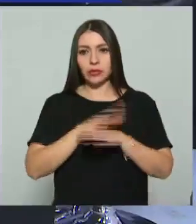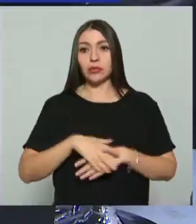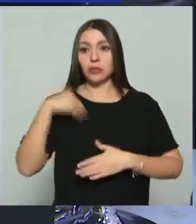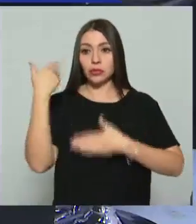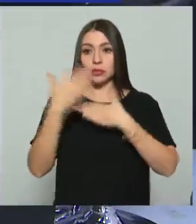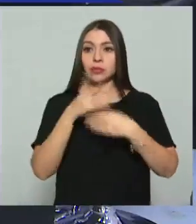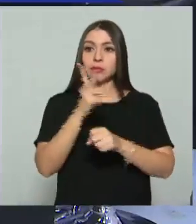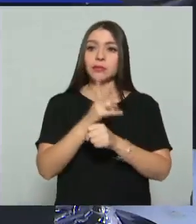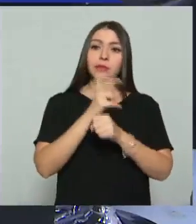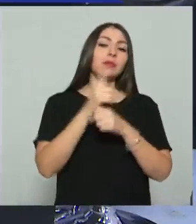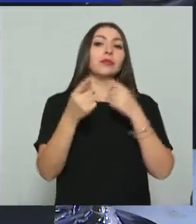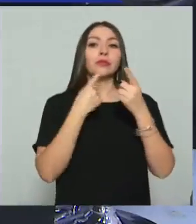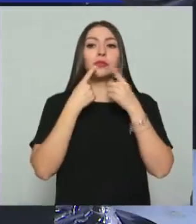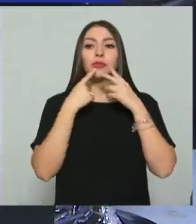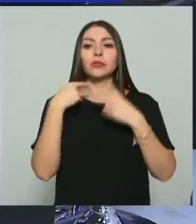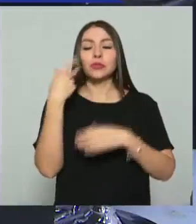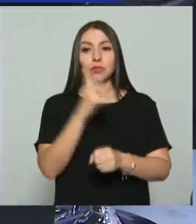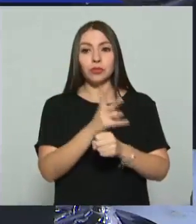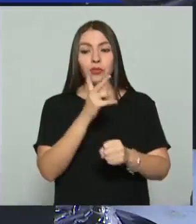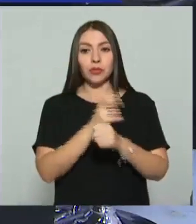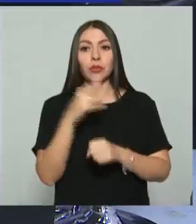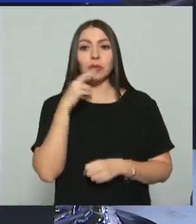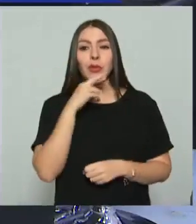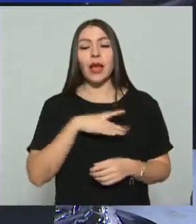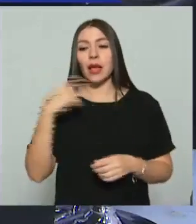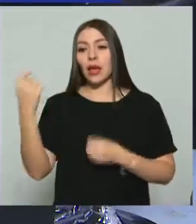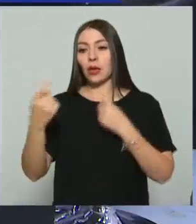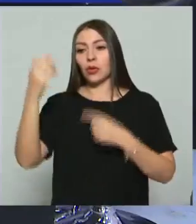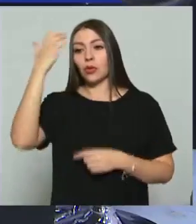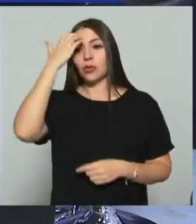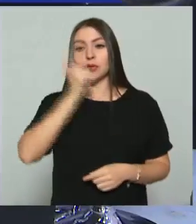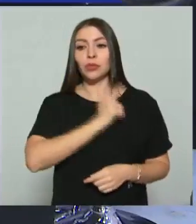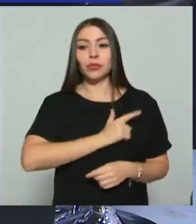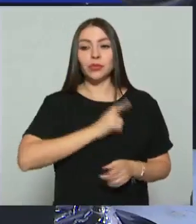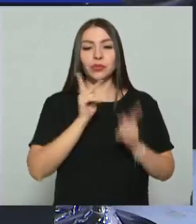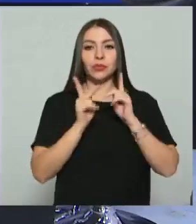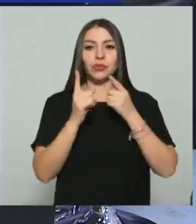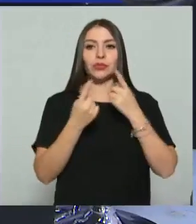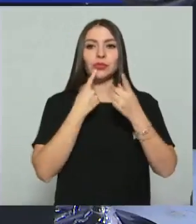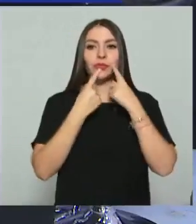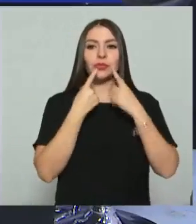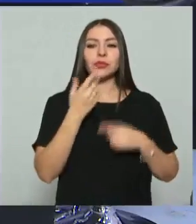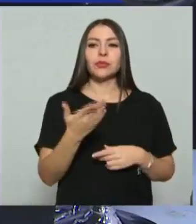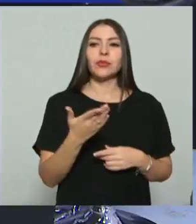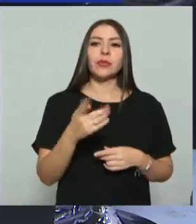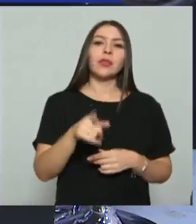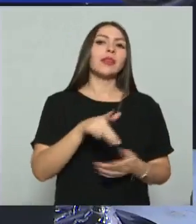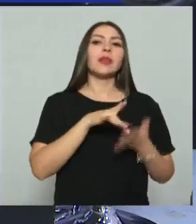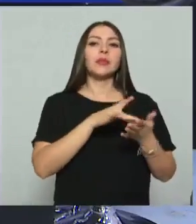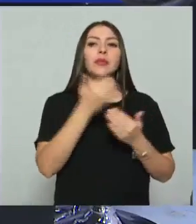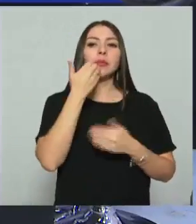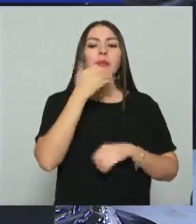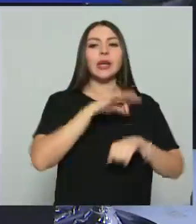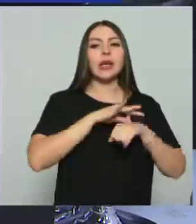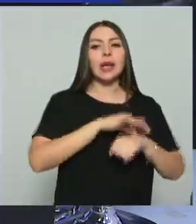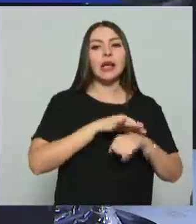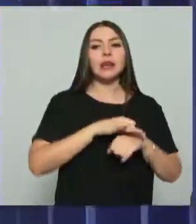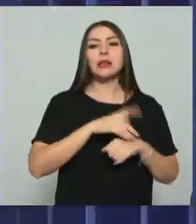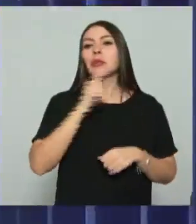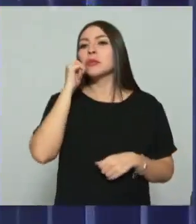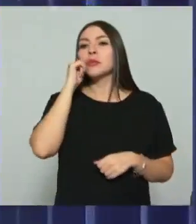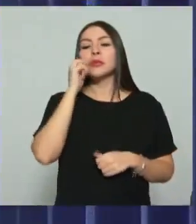Sí, ¿Vienes claro, pronto? Porque claro. tengo algunos conocidos que les encantaría debatir contigo. Claro Ellos que sí. están a favor de comer carne, no importa